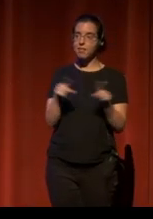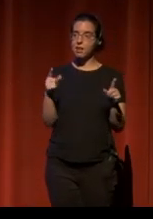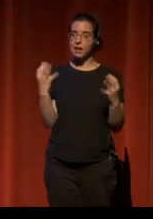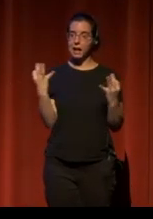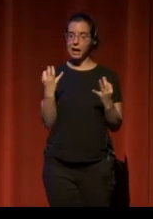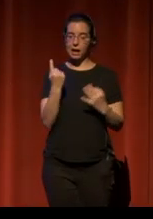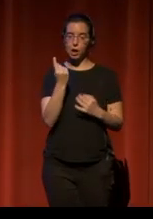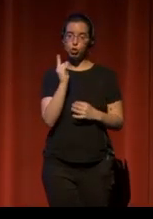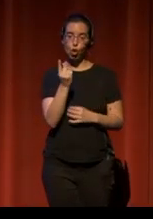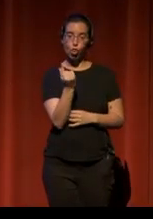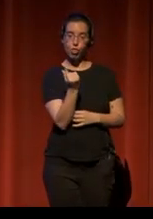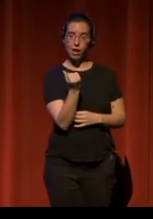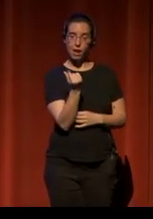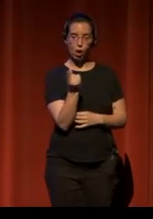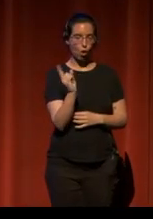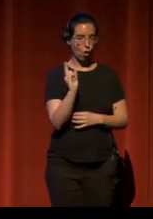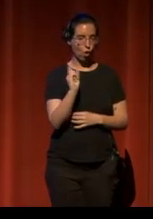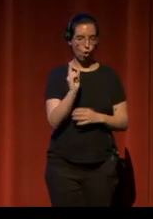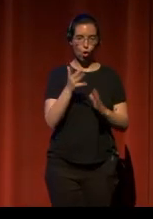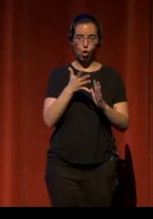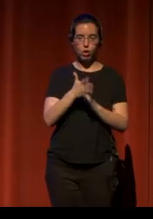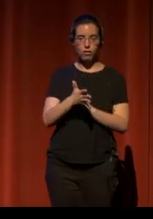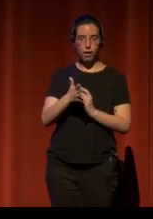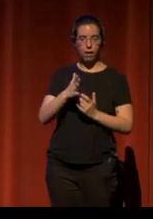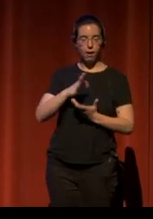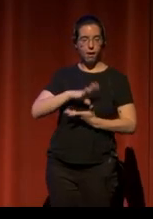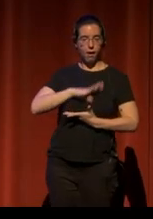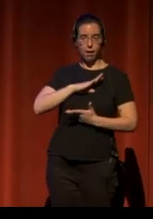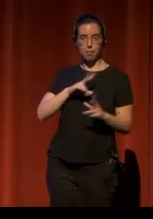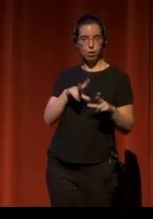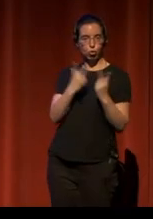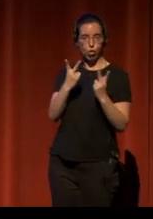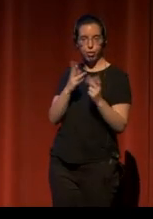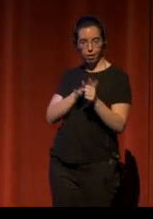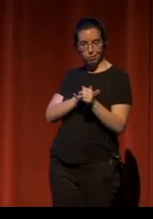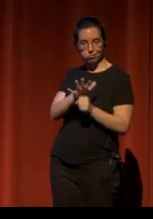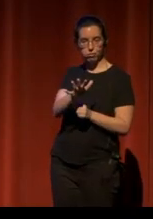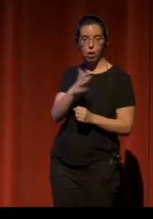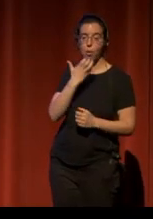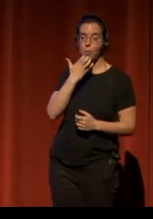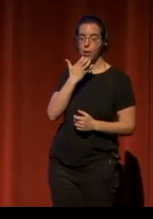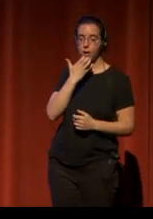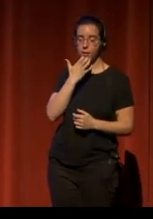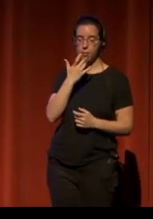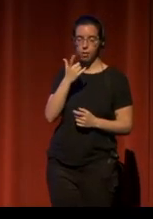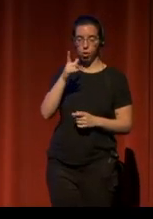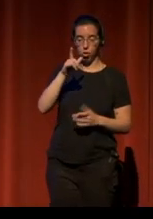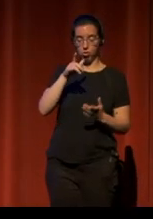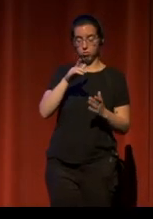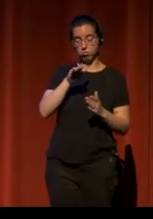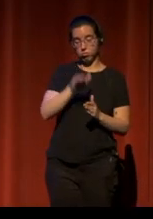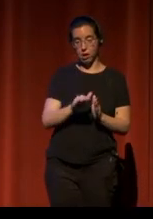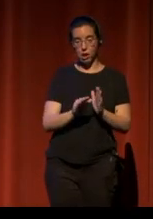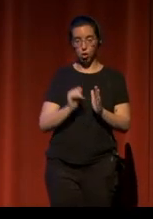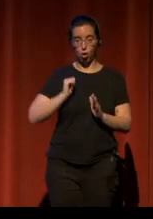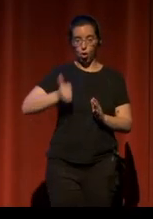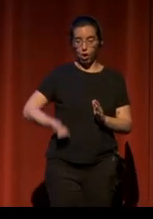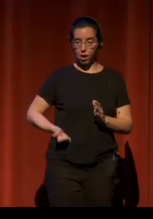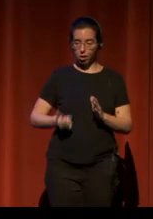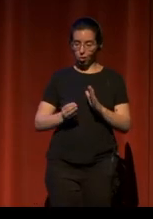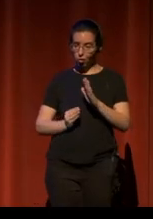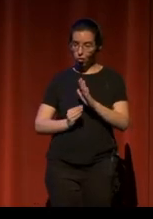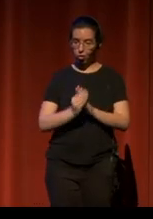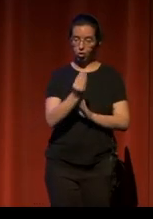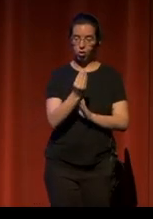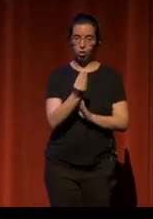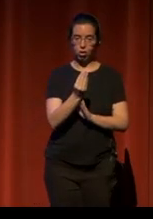sino también el capital social el capital relacional en el que nace de alguna manera un niño rico nace en medio de un Hub no